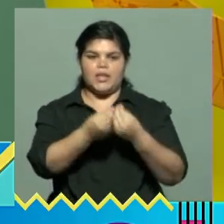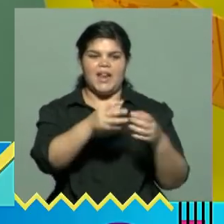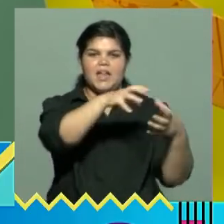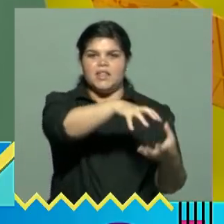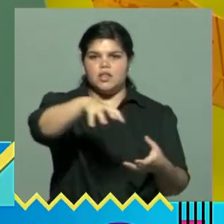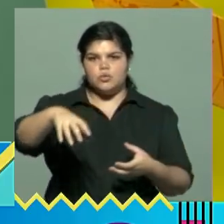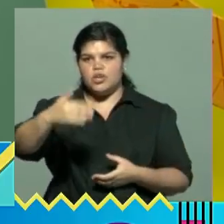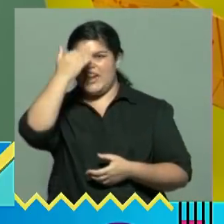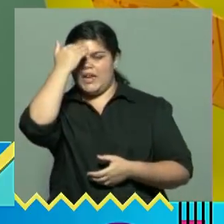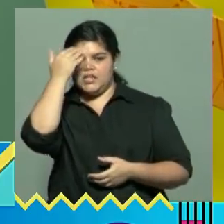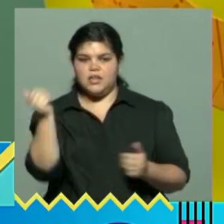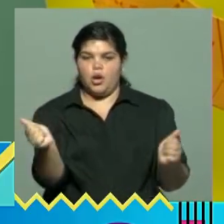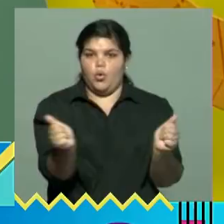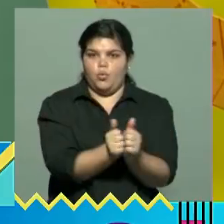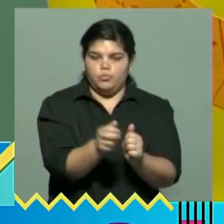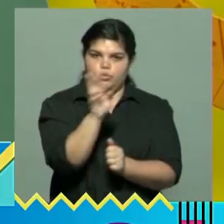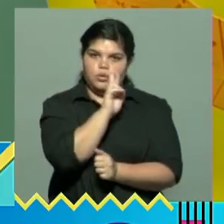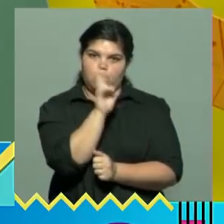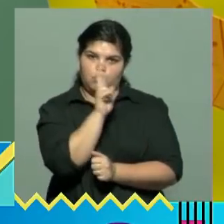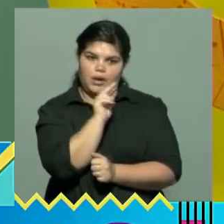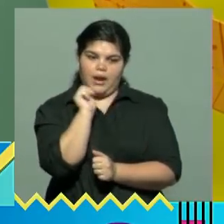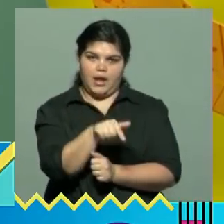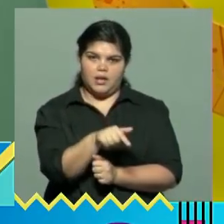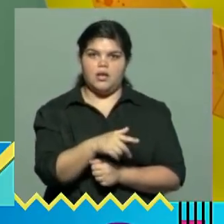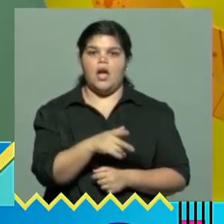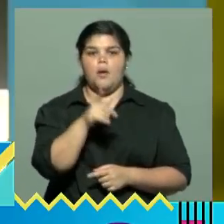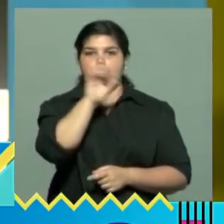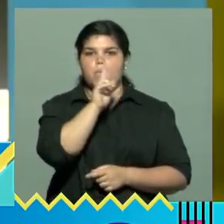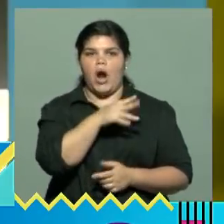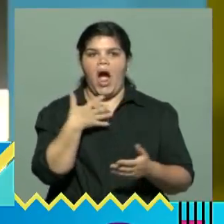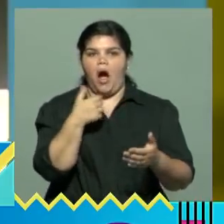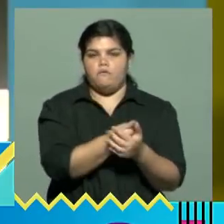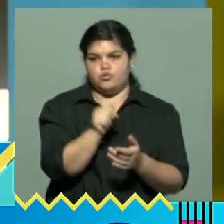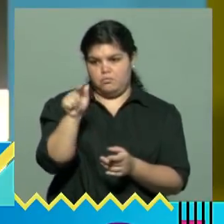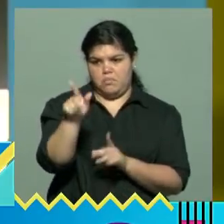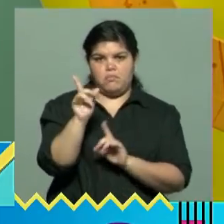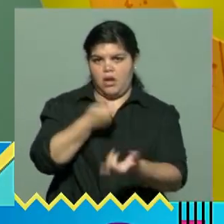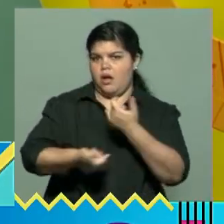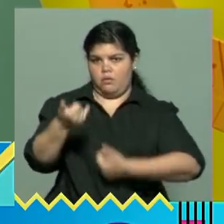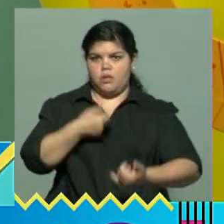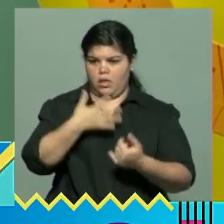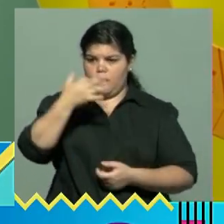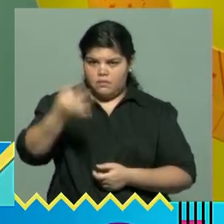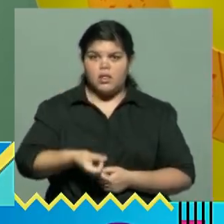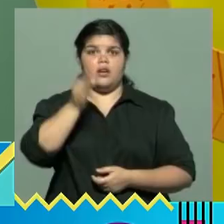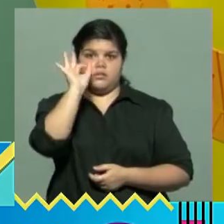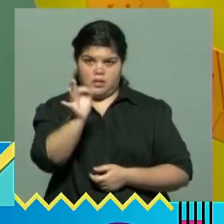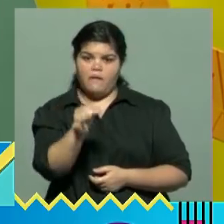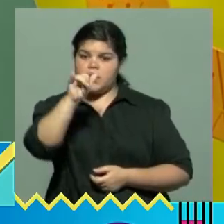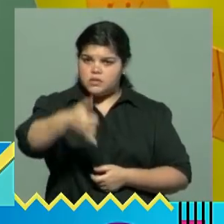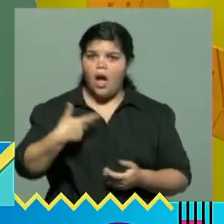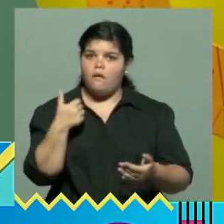que trabajan con la mujer concreta, con la mujer que sufre casos de abuso como los que nombraba mi compañera, que existen y se tienen que